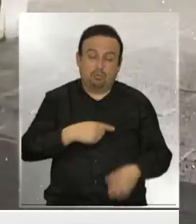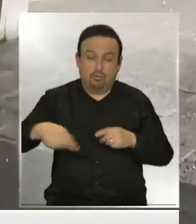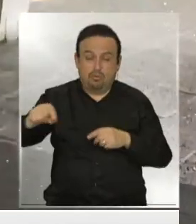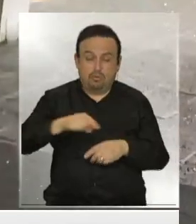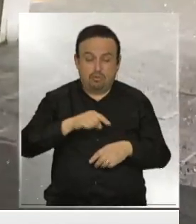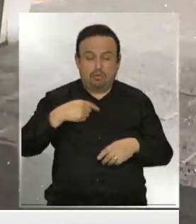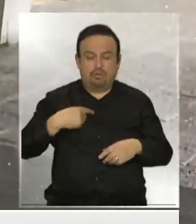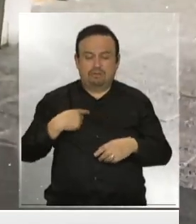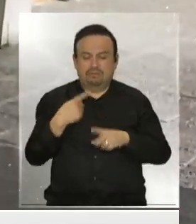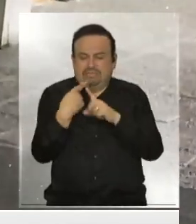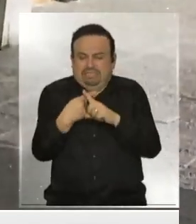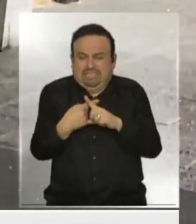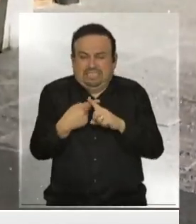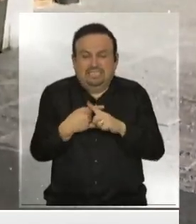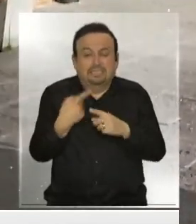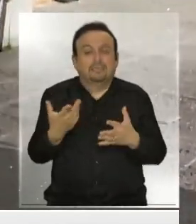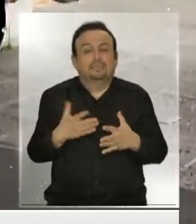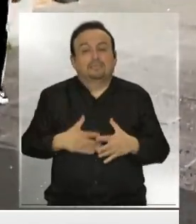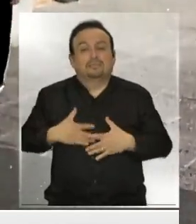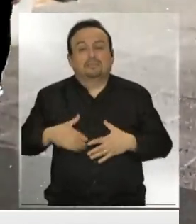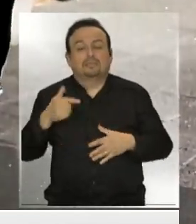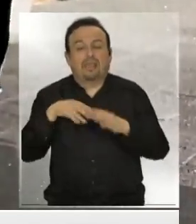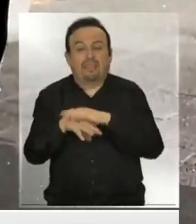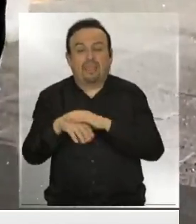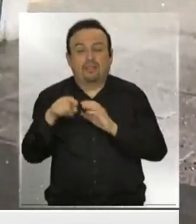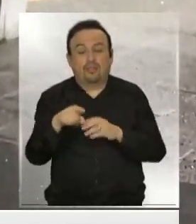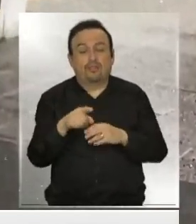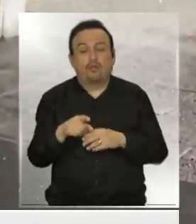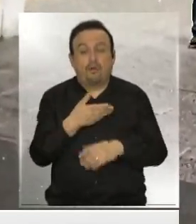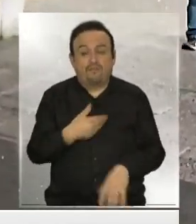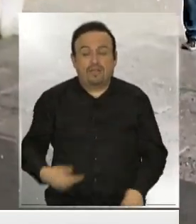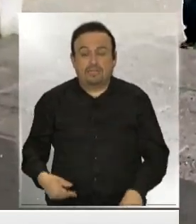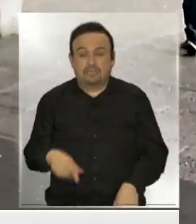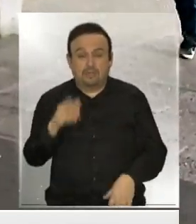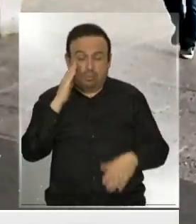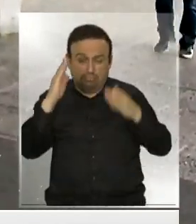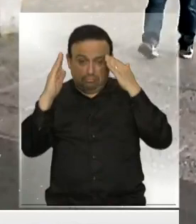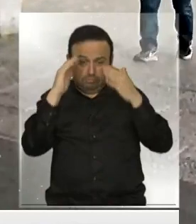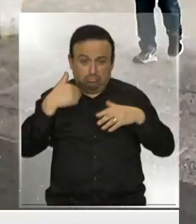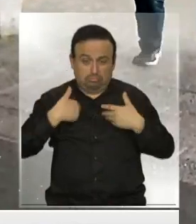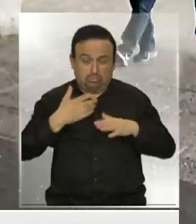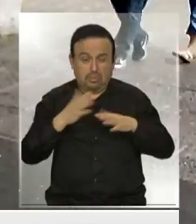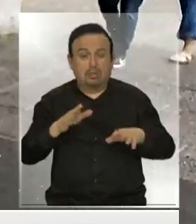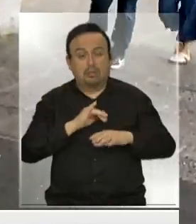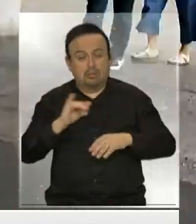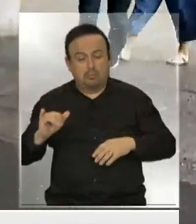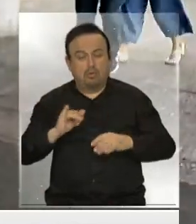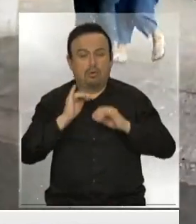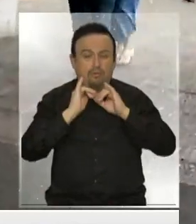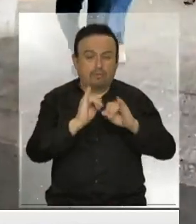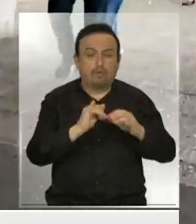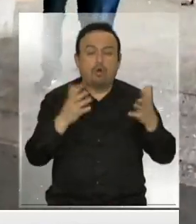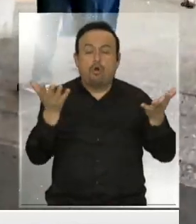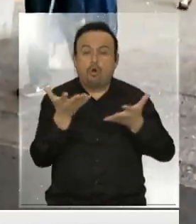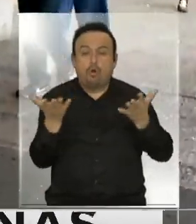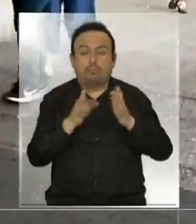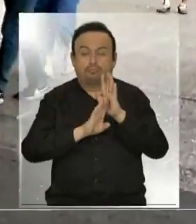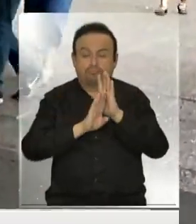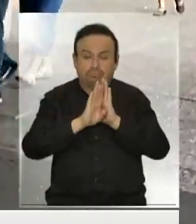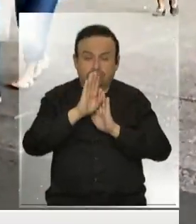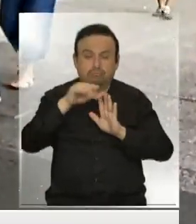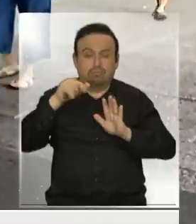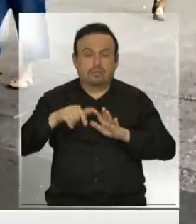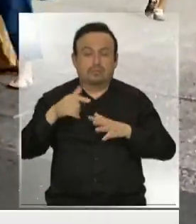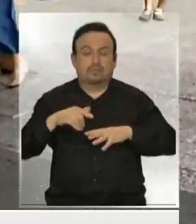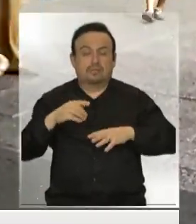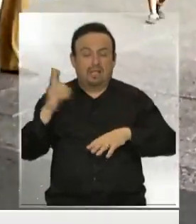más optimistas dentro del gobierno. Nosotros nos despedimos, pero ya vamos a estar informándoles de cómo se sigue desarrollando